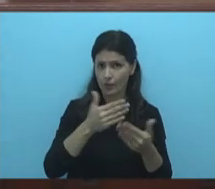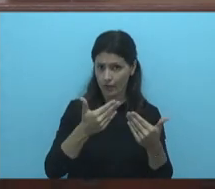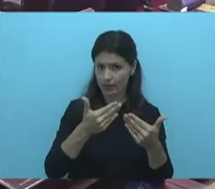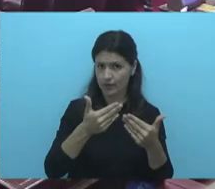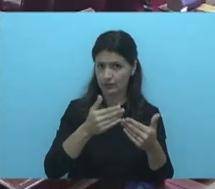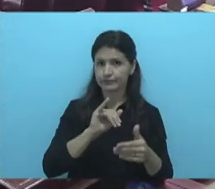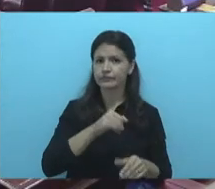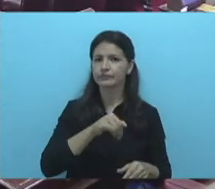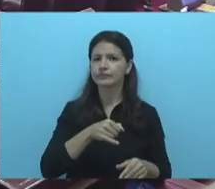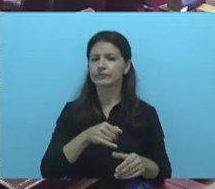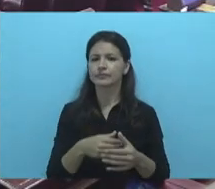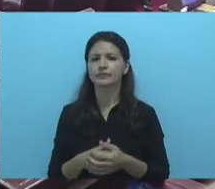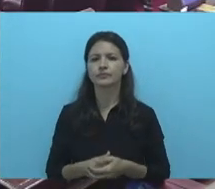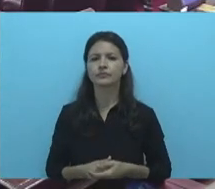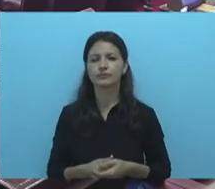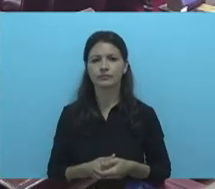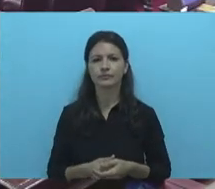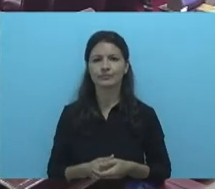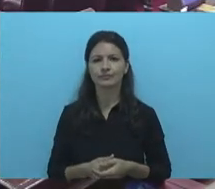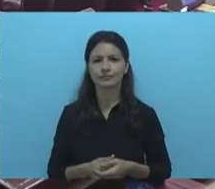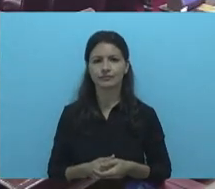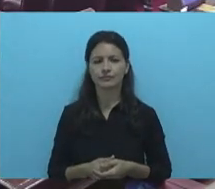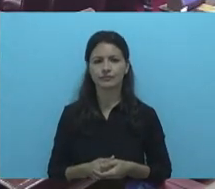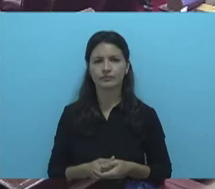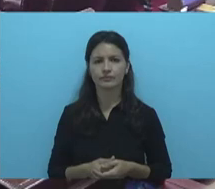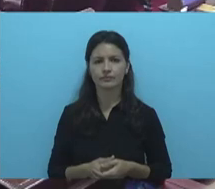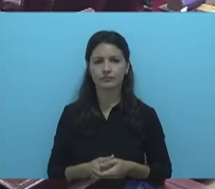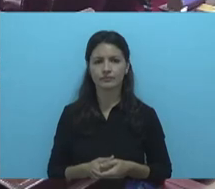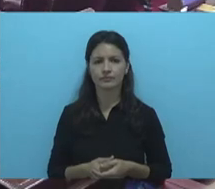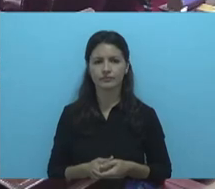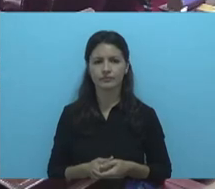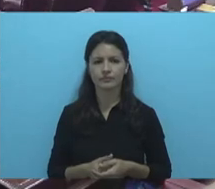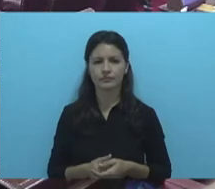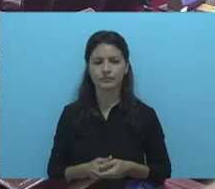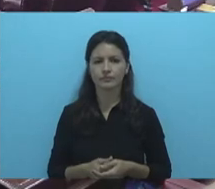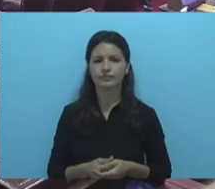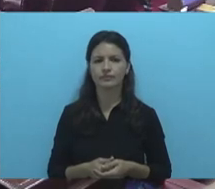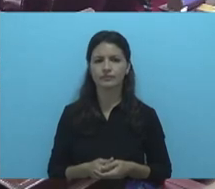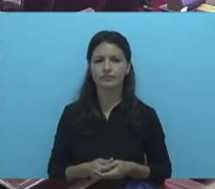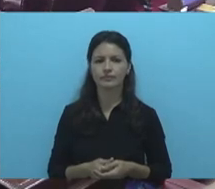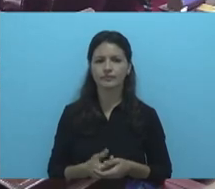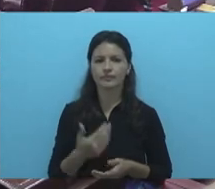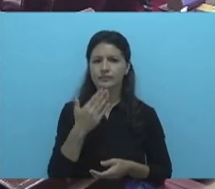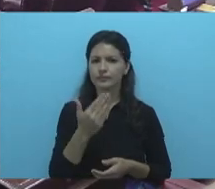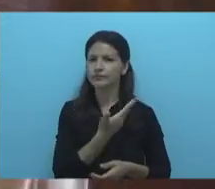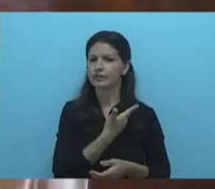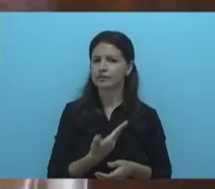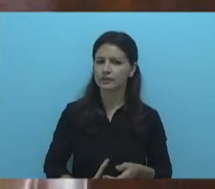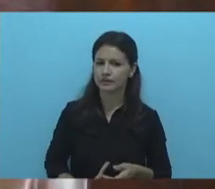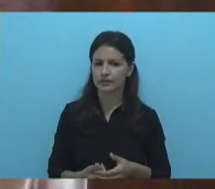votación, resulta aprobado. Diputada Lucila De Ponti, tiene la palabra. Gracias, presidente. Simplemente para,